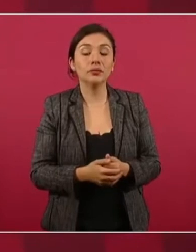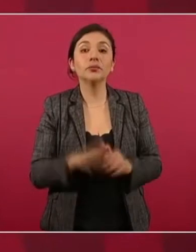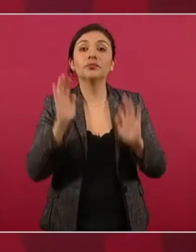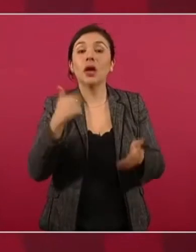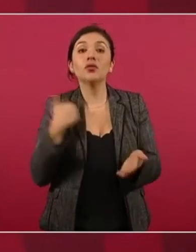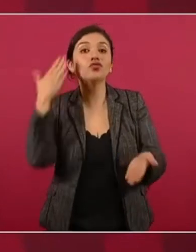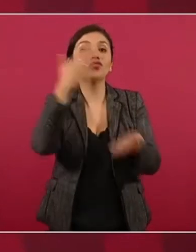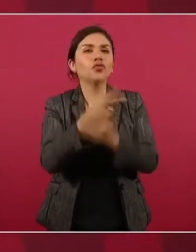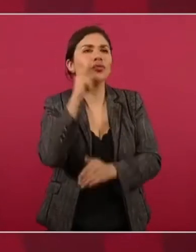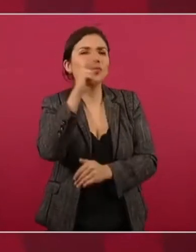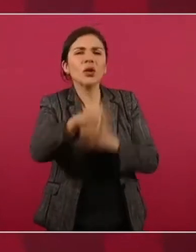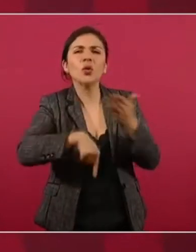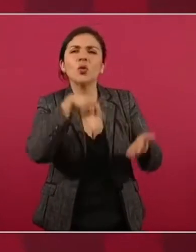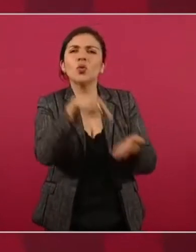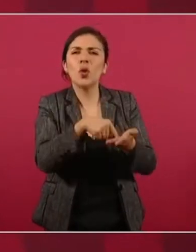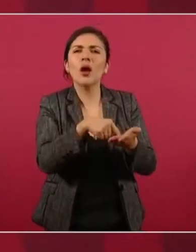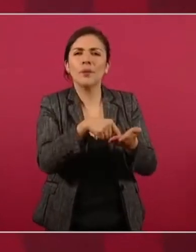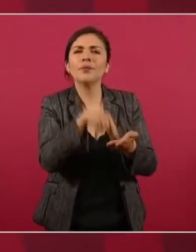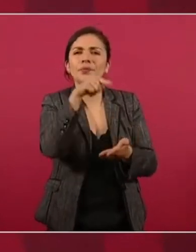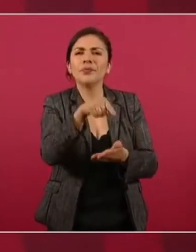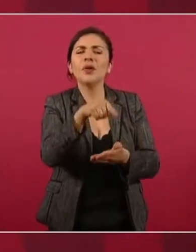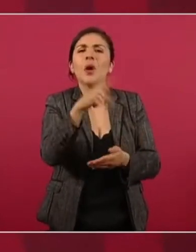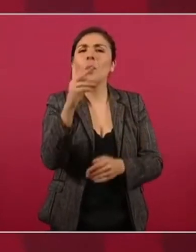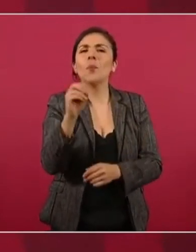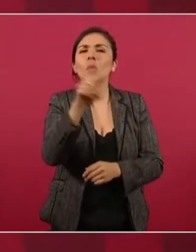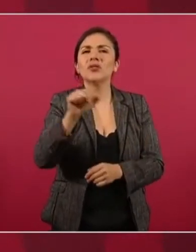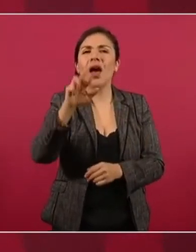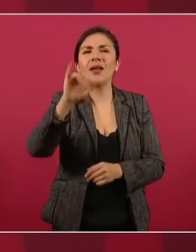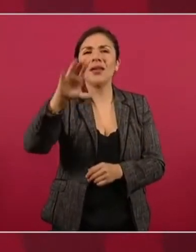Fuimos a ver las ruinas que dejaron en Poza Rica